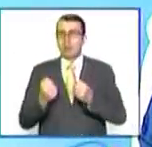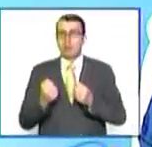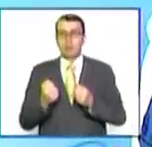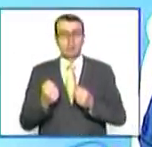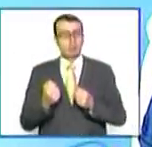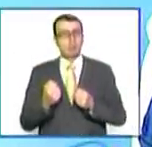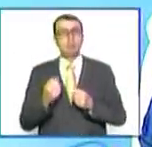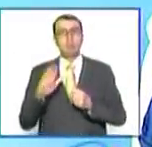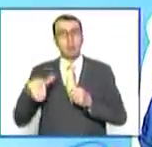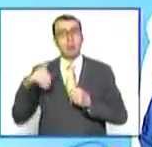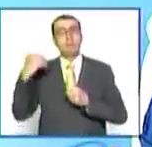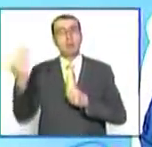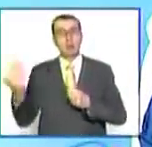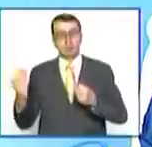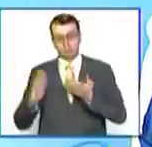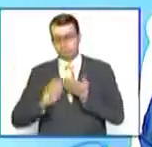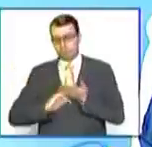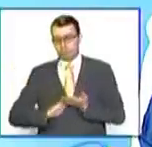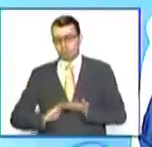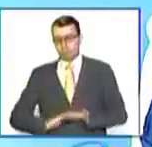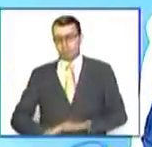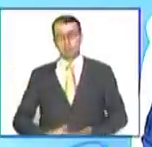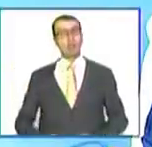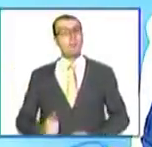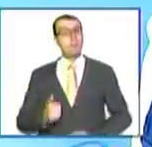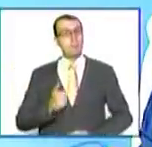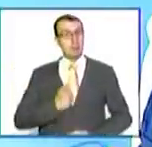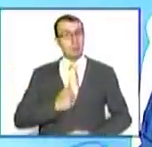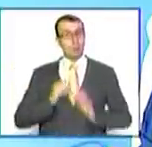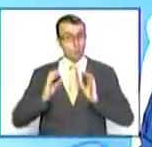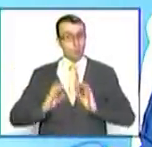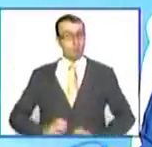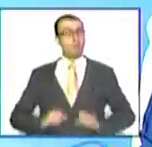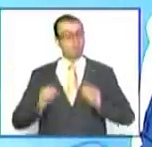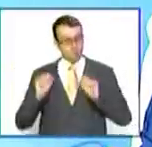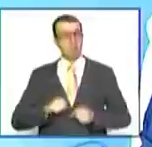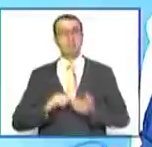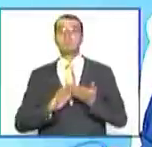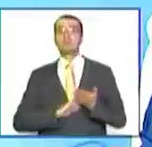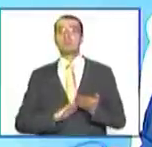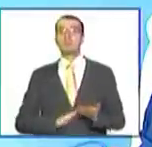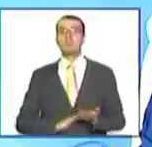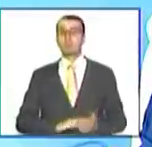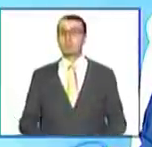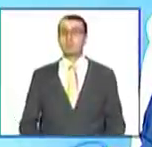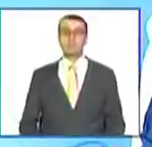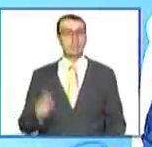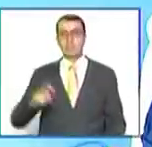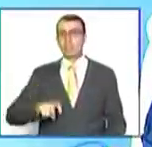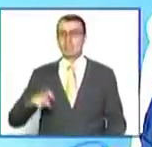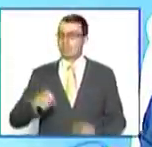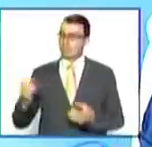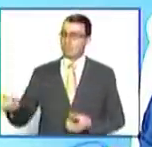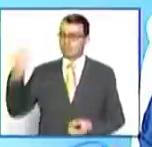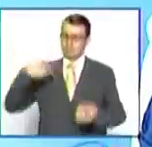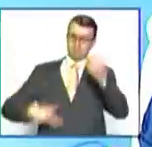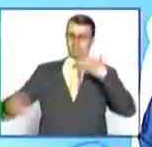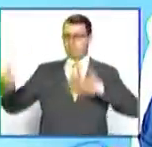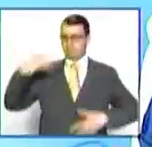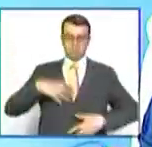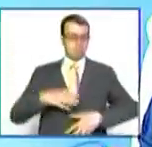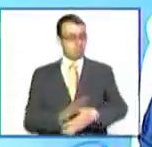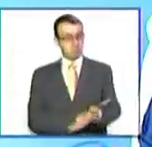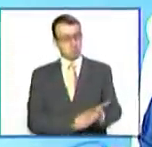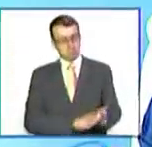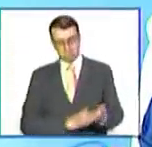es autólogo. Él es capaz de autosanarse. Lo único que necesita es materia prima. Y ahora con